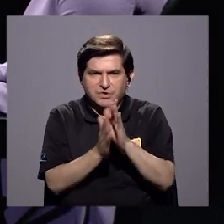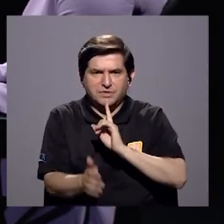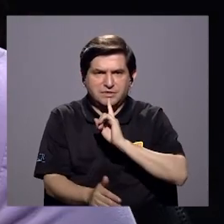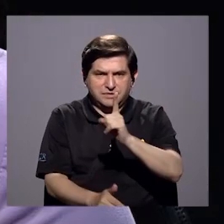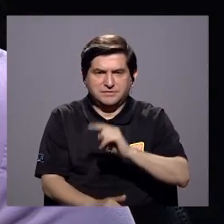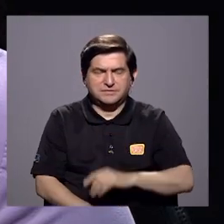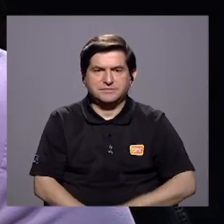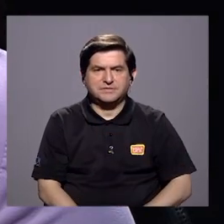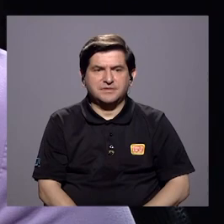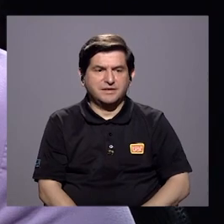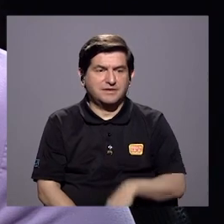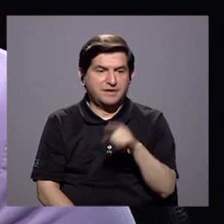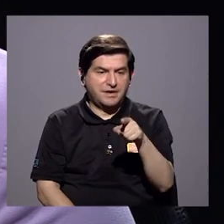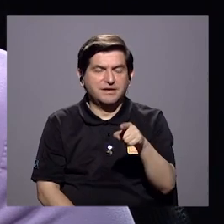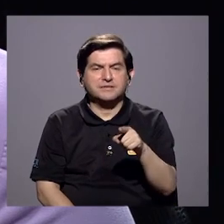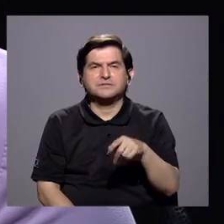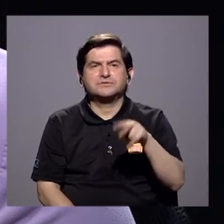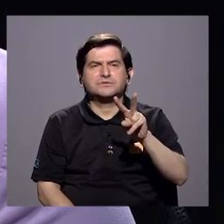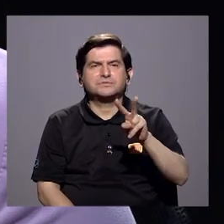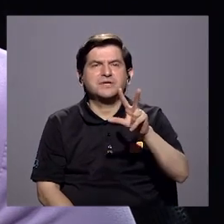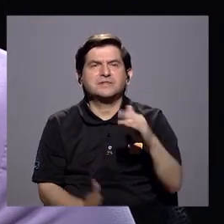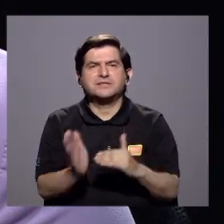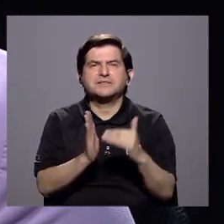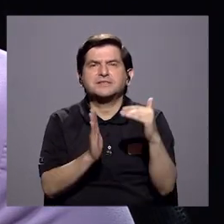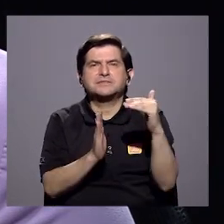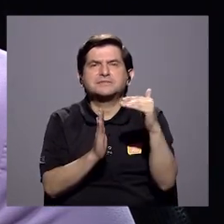decir esos